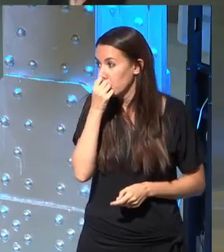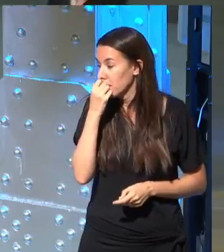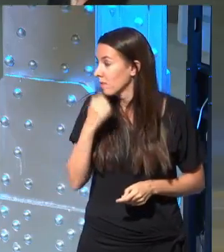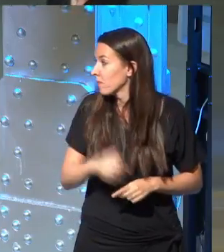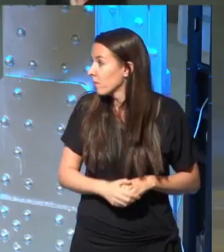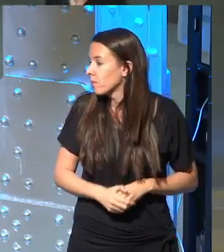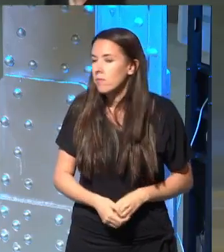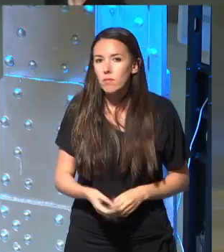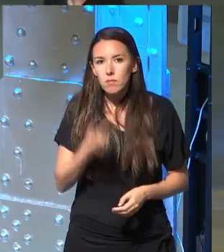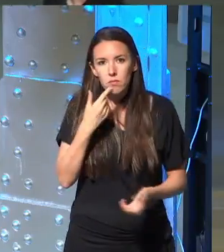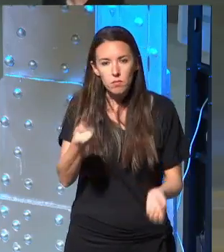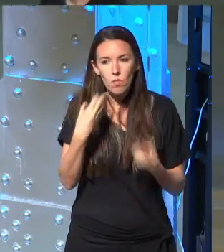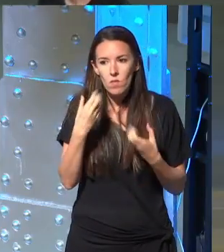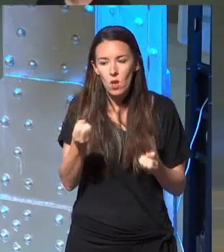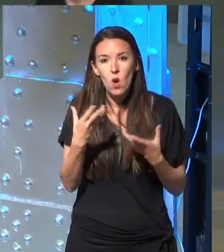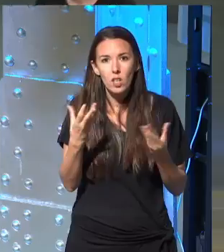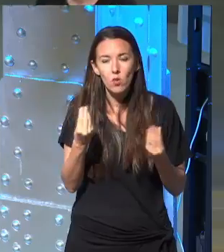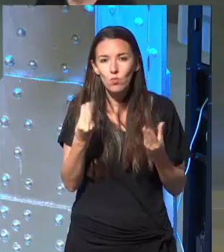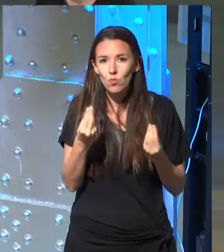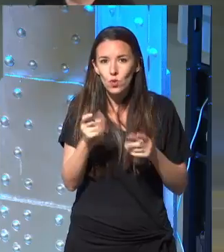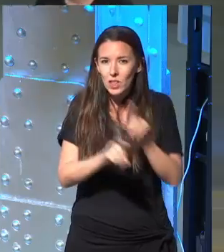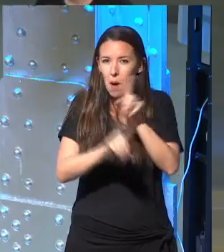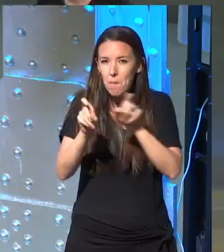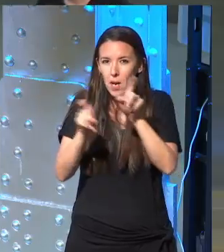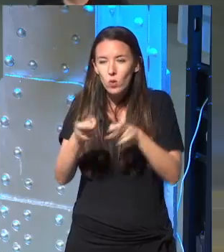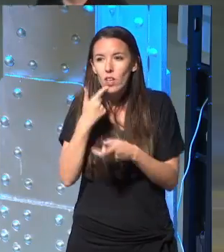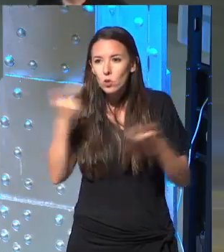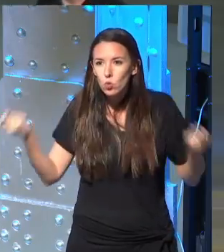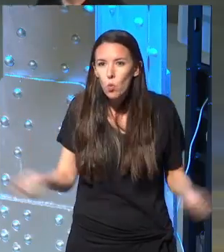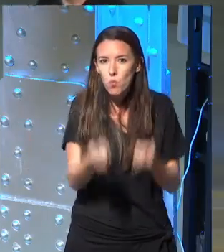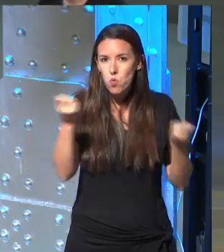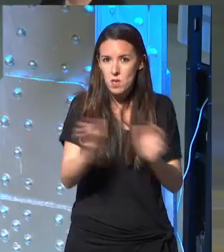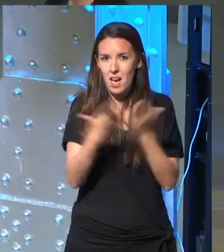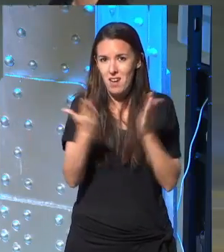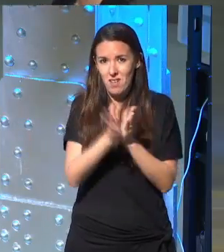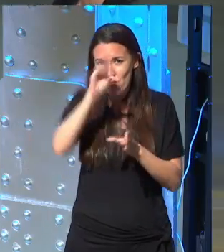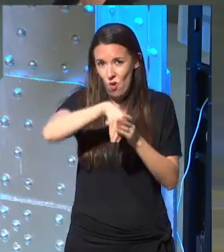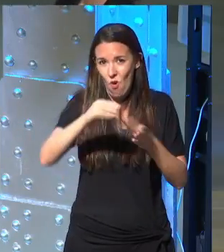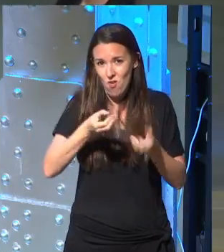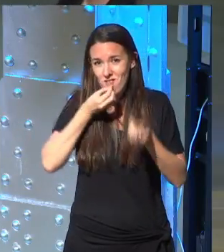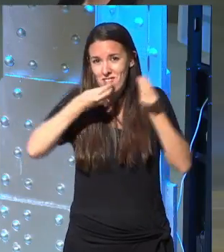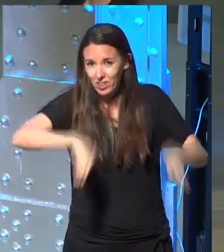Me cuentan que hay mucho tráfico y muchas preguntas sobre si vas a publicar un libro con la historia.